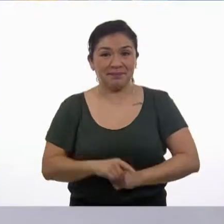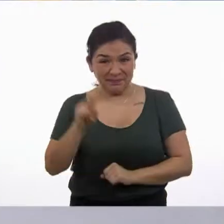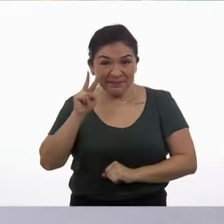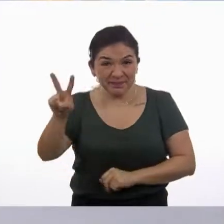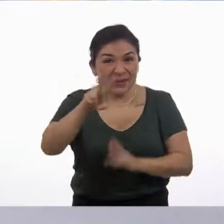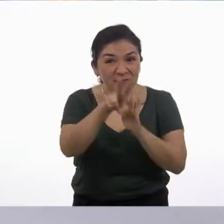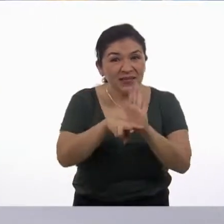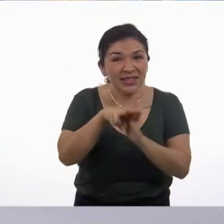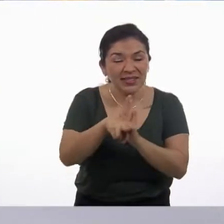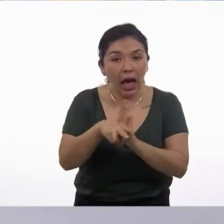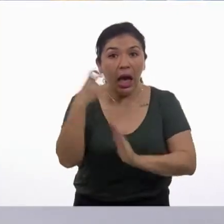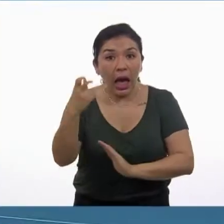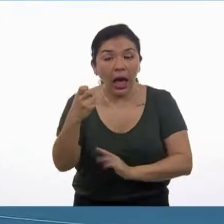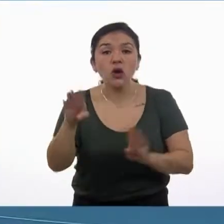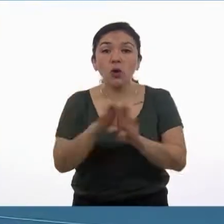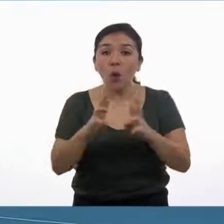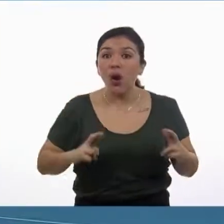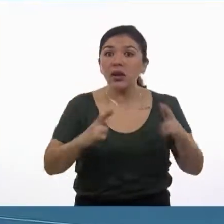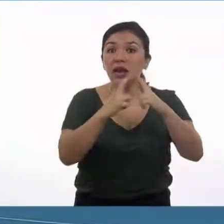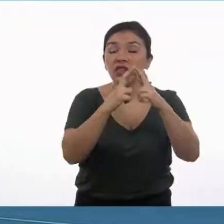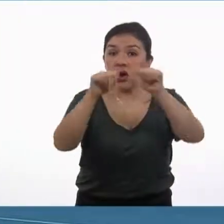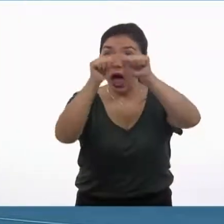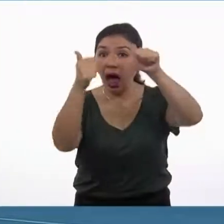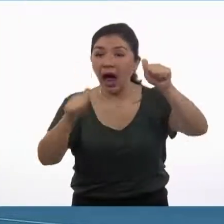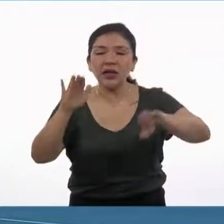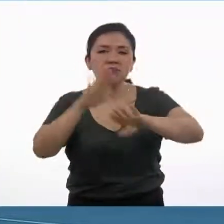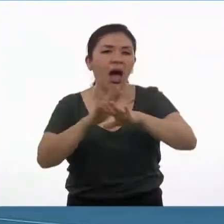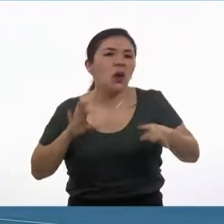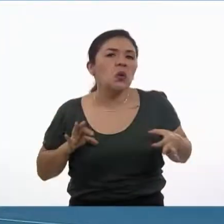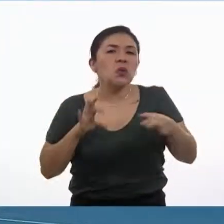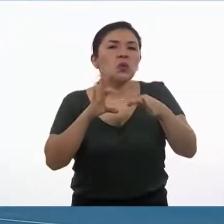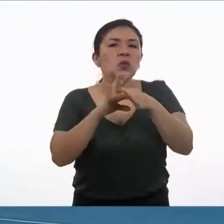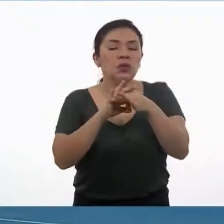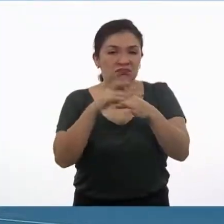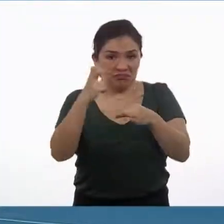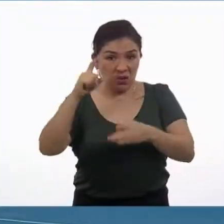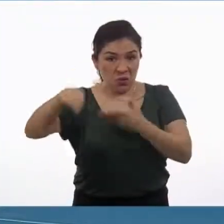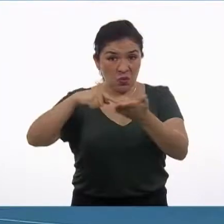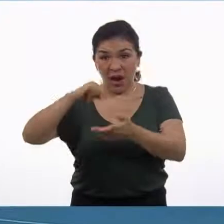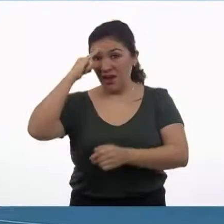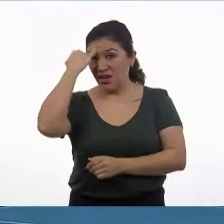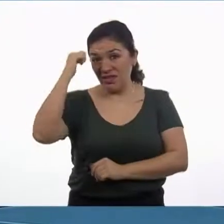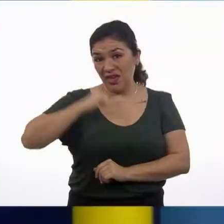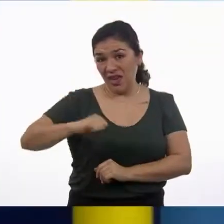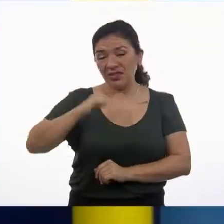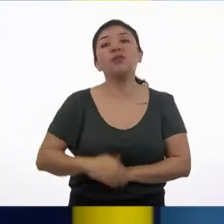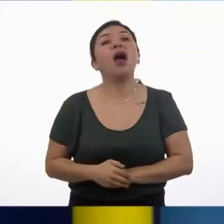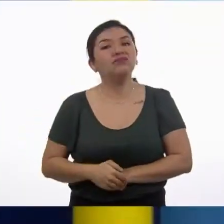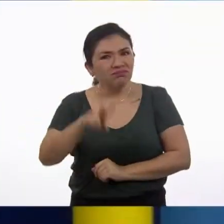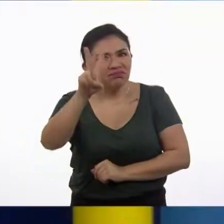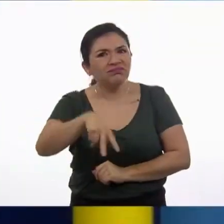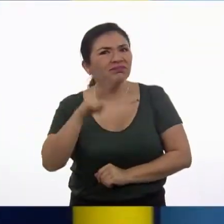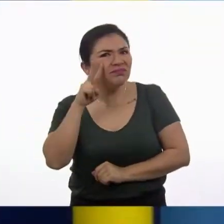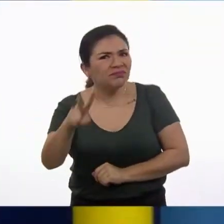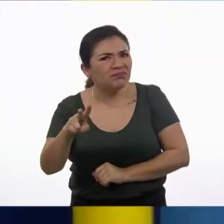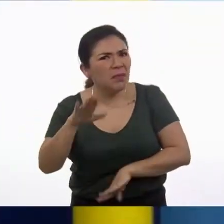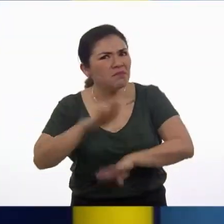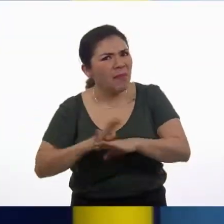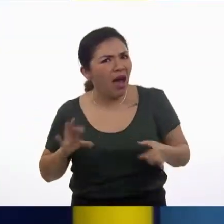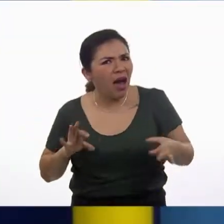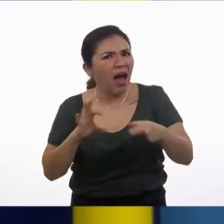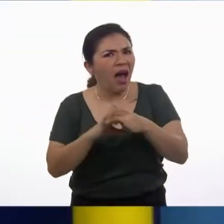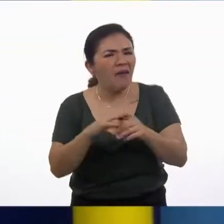video, religión y arte estuvieron estrechamente vinculados en la India antigua. Sí, hay una relación muy